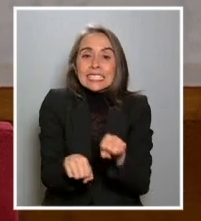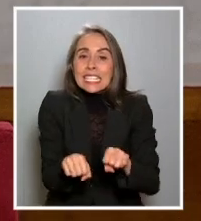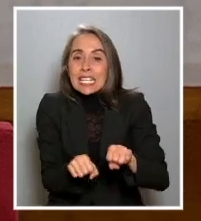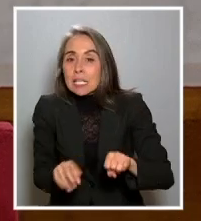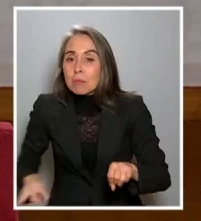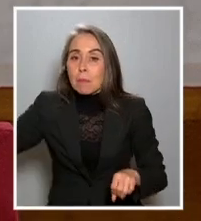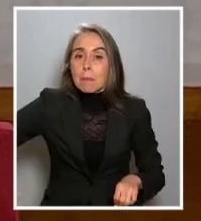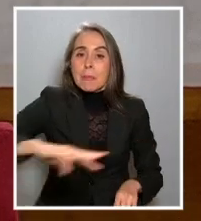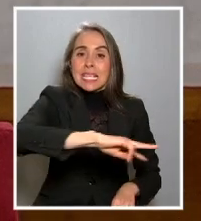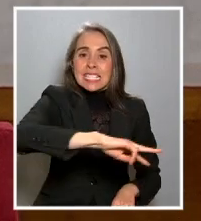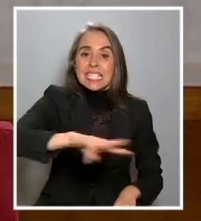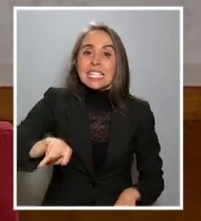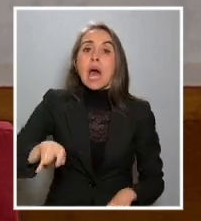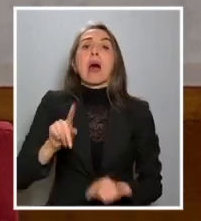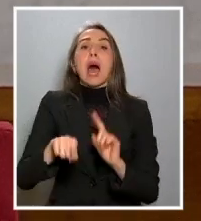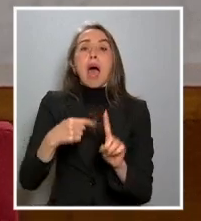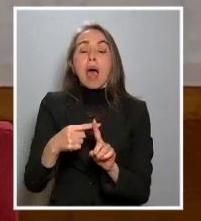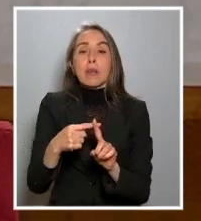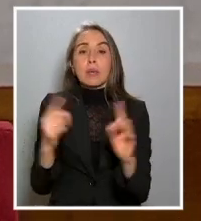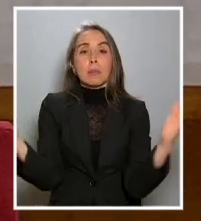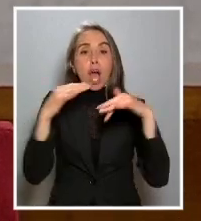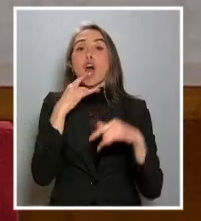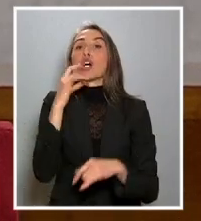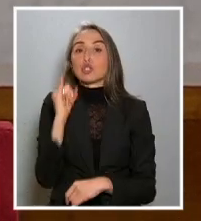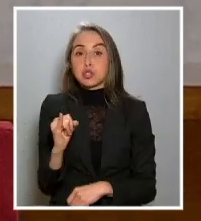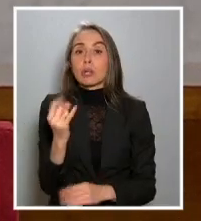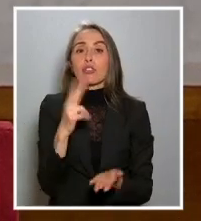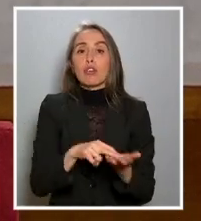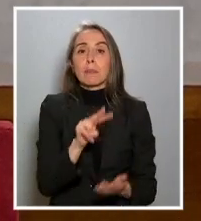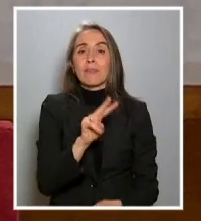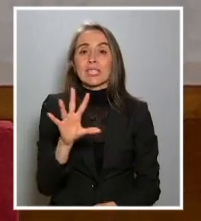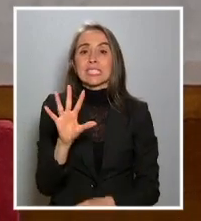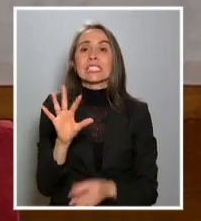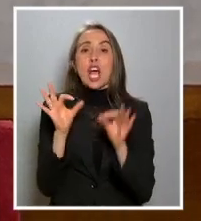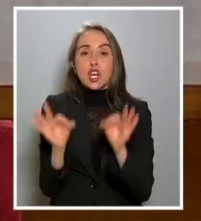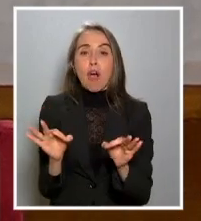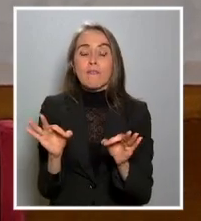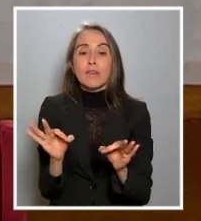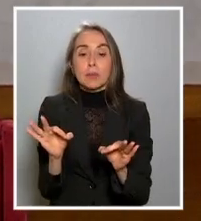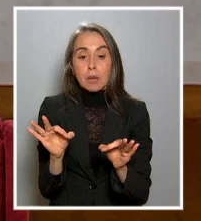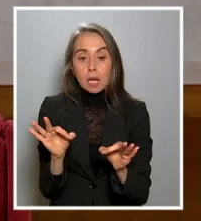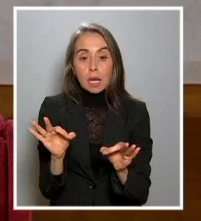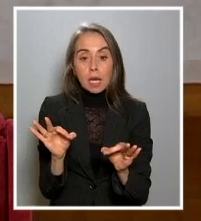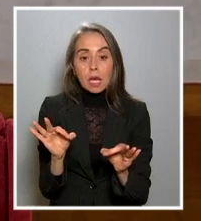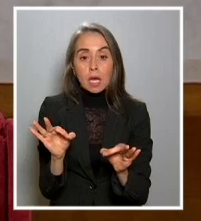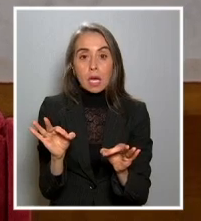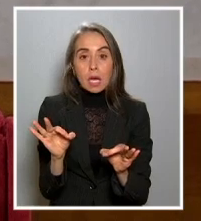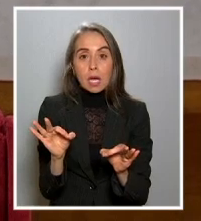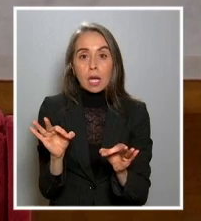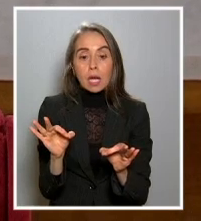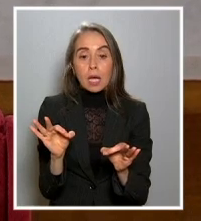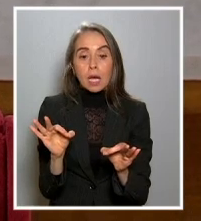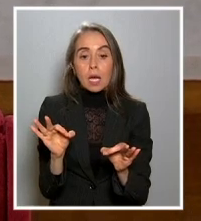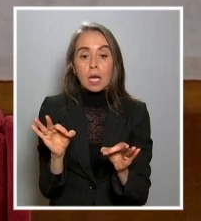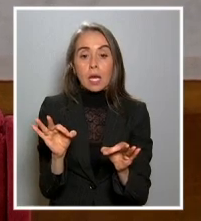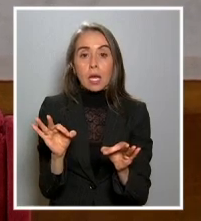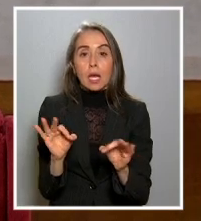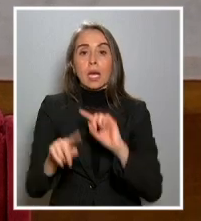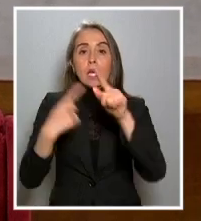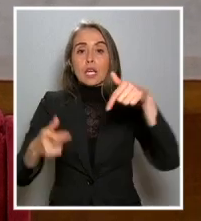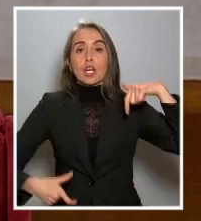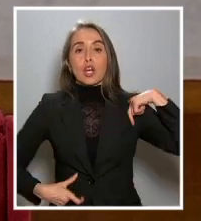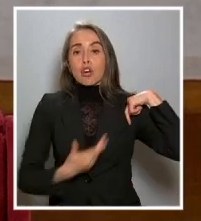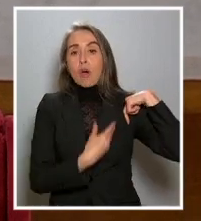UCI. Y además ya ha sido confirmado que el 2027, le tocará hacerlo al próximo